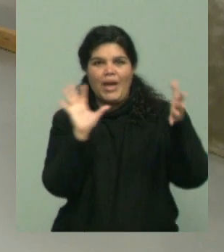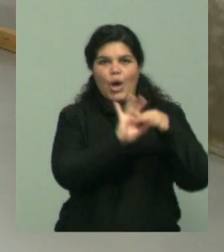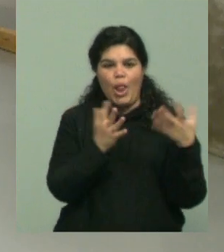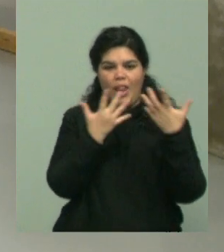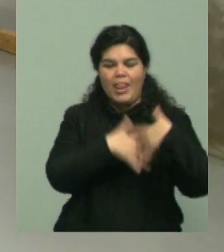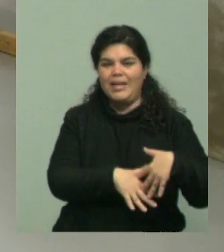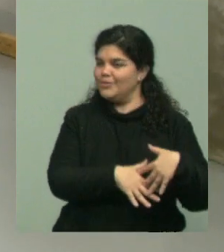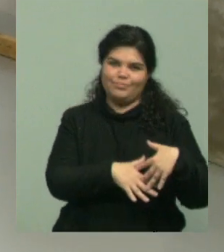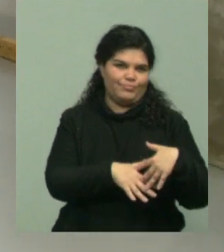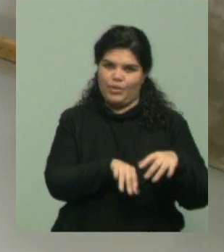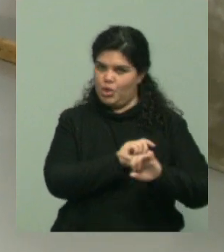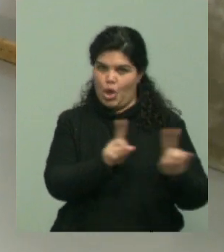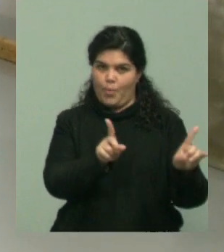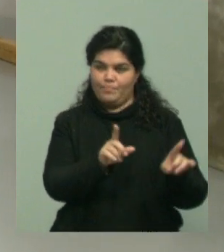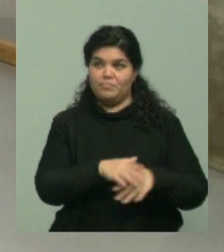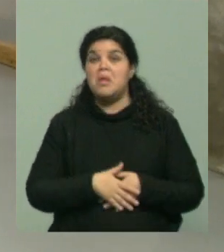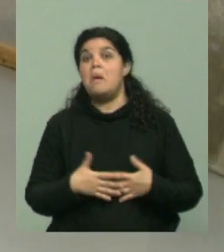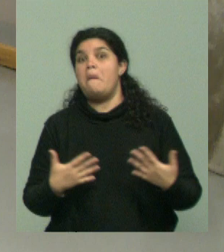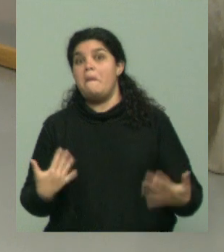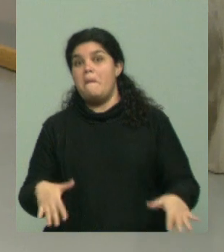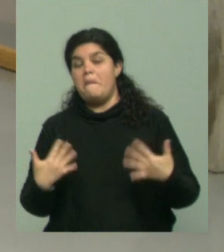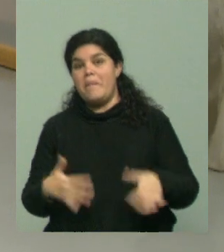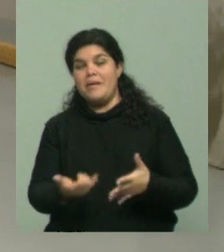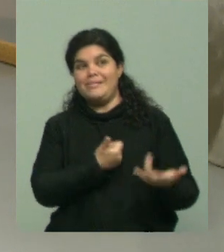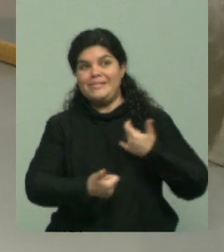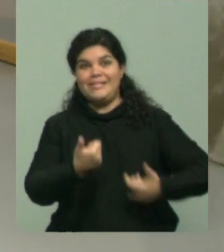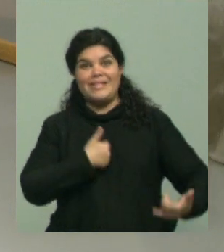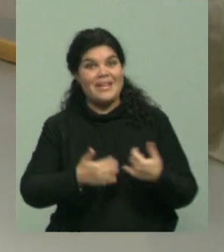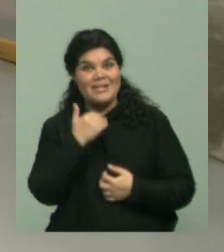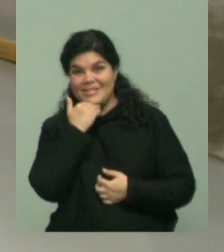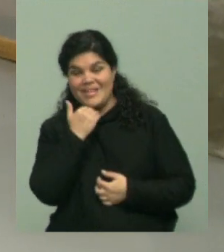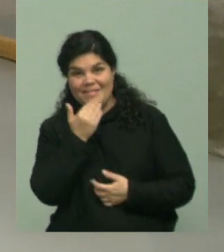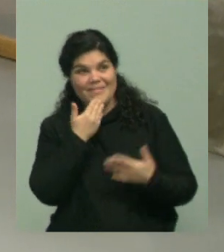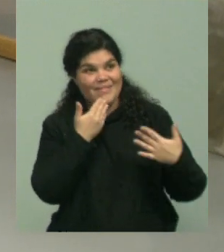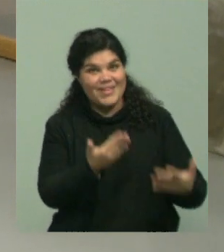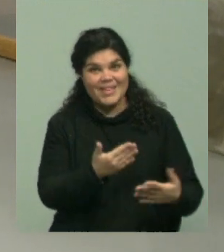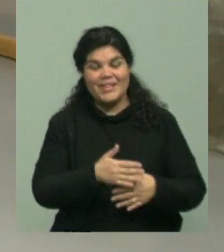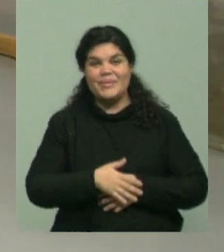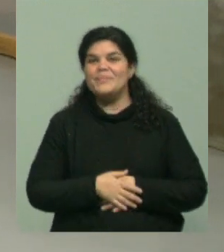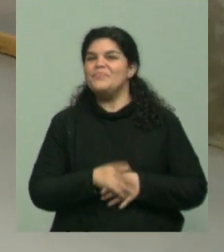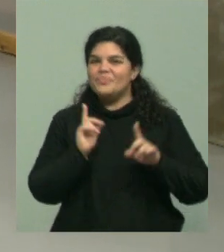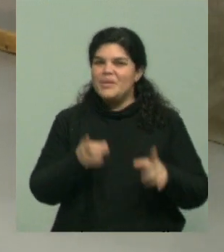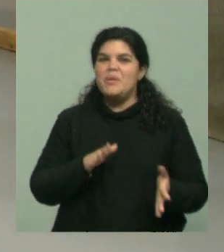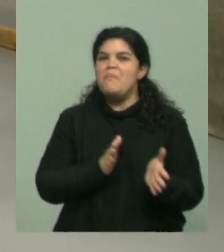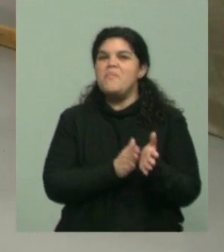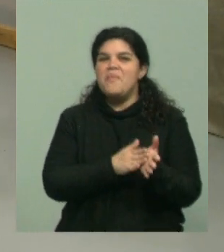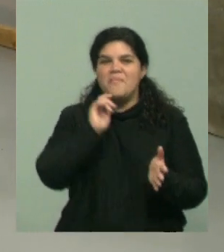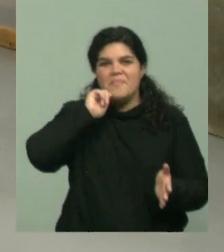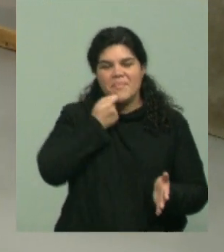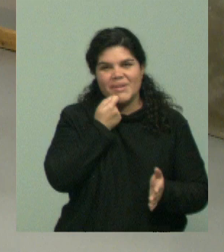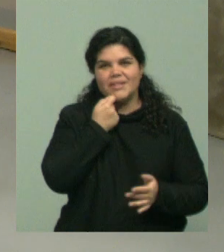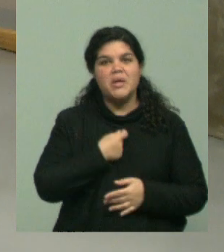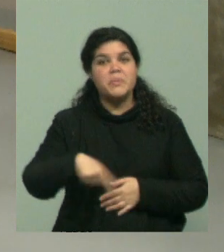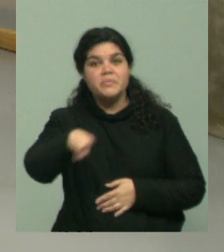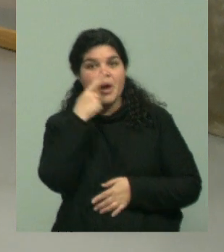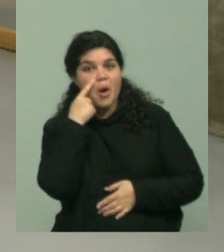Bueno, nos estamos desburrando. Bueno, no nos queda más tiempo, Roberto, pero bueno, es muy interesante la propuesta. Aquellos que quieran conocer más allá de